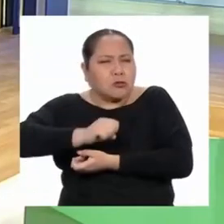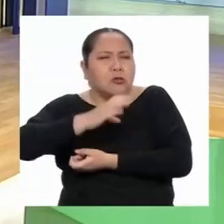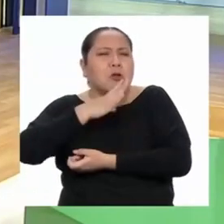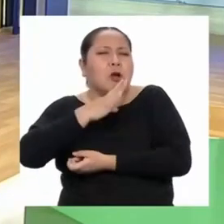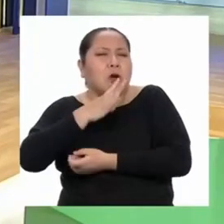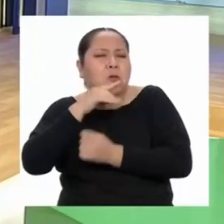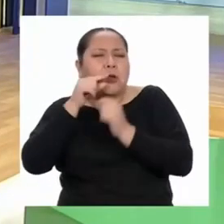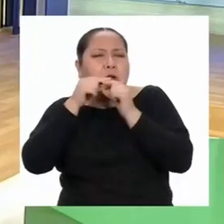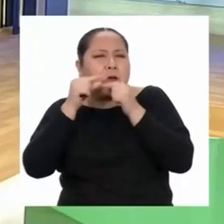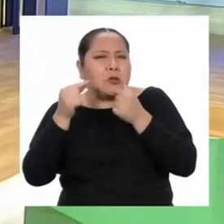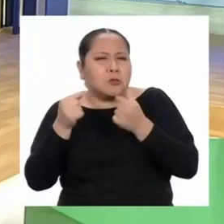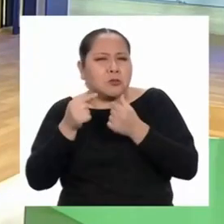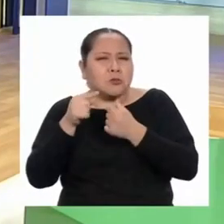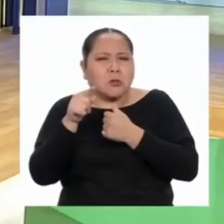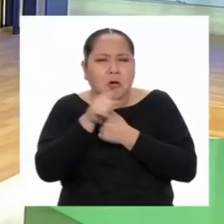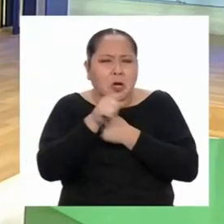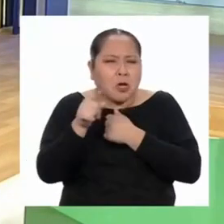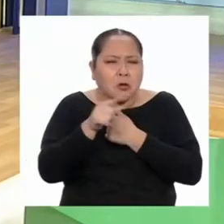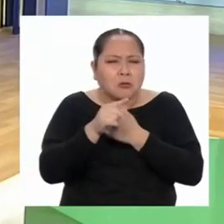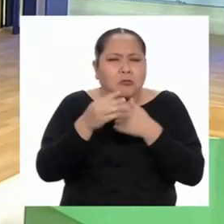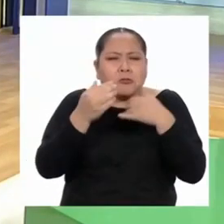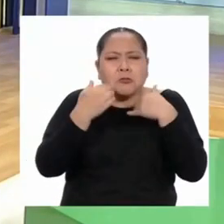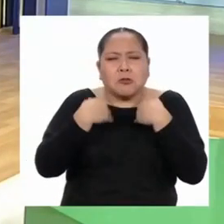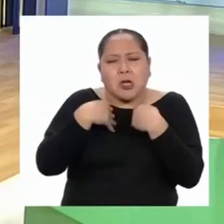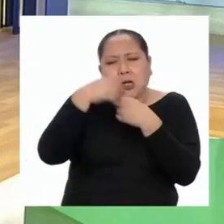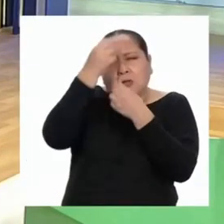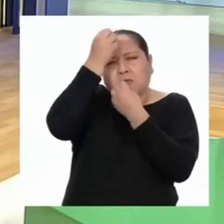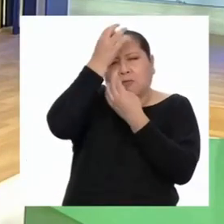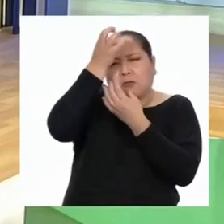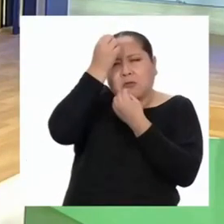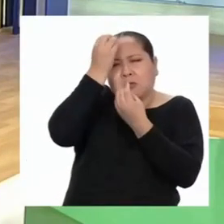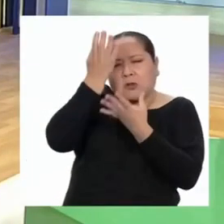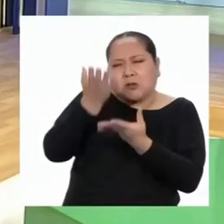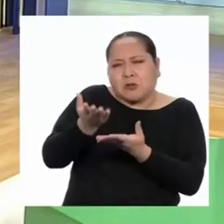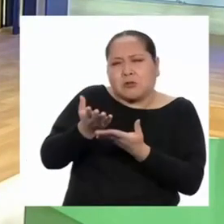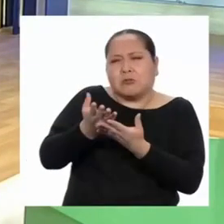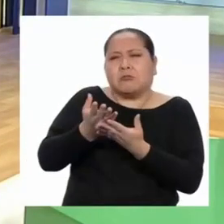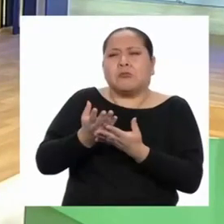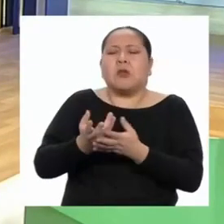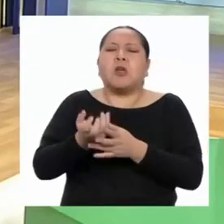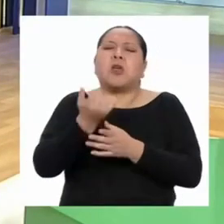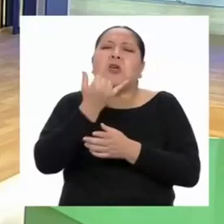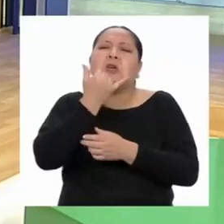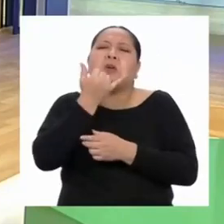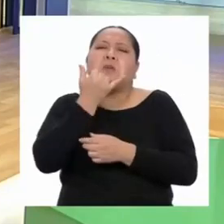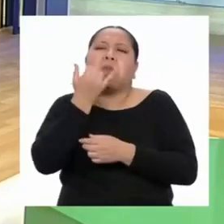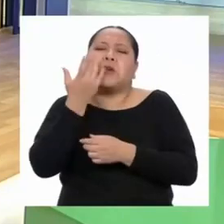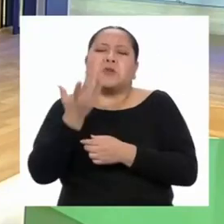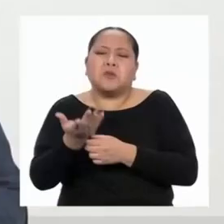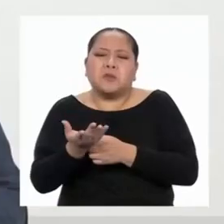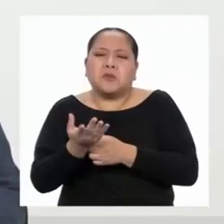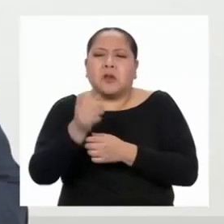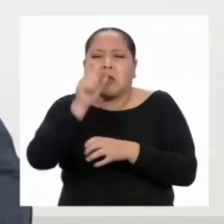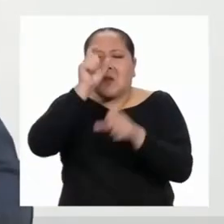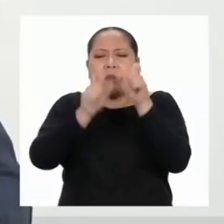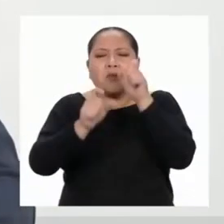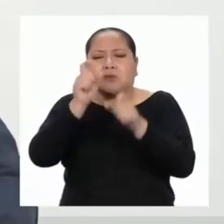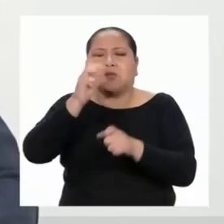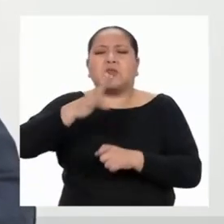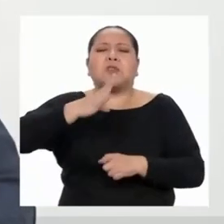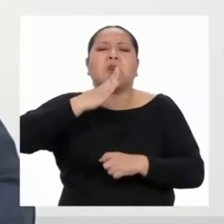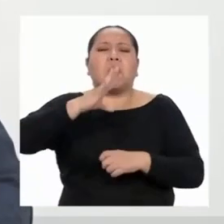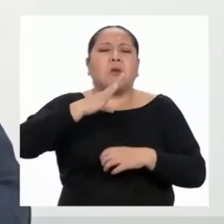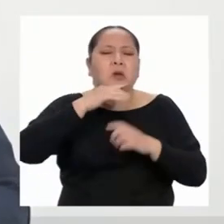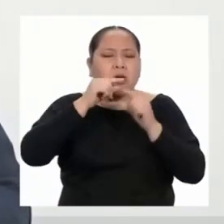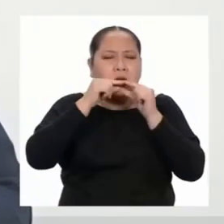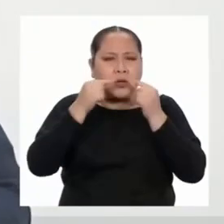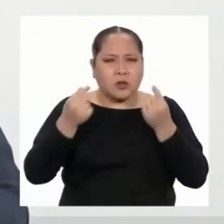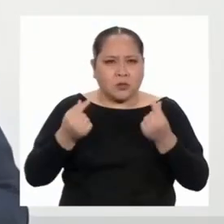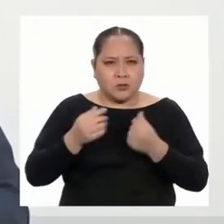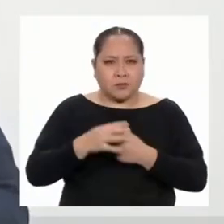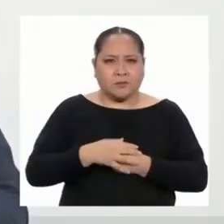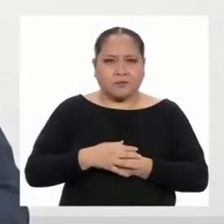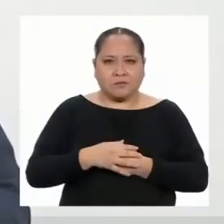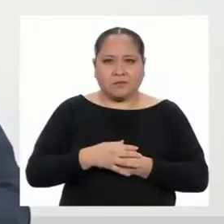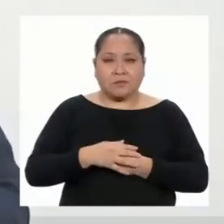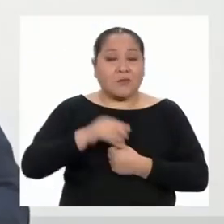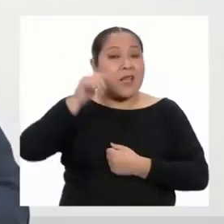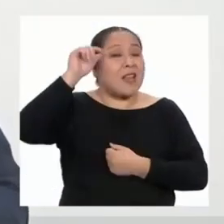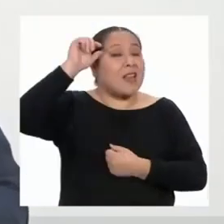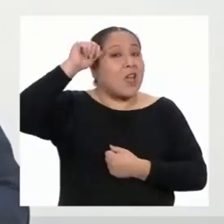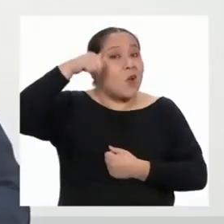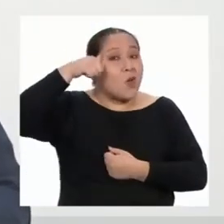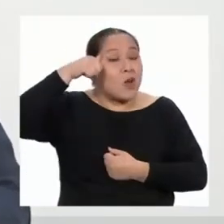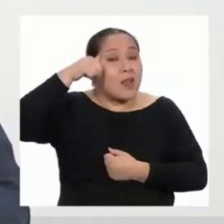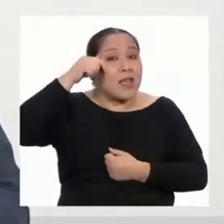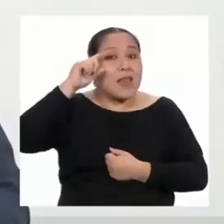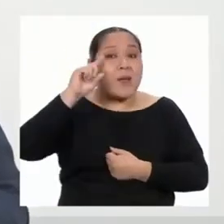Seguramente ellos deben tener información sobre lo que le ocurrió a los quechohablantes. Recuerda que el paso número 1